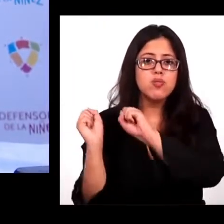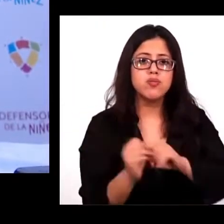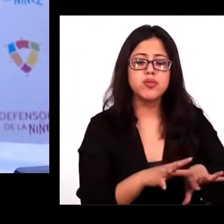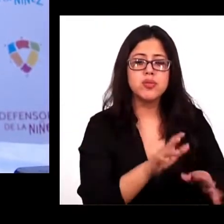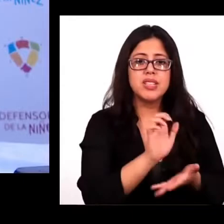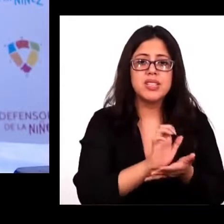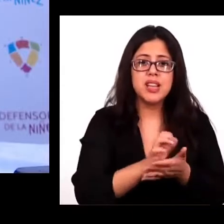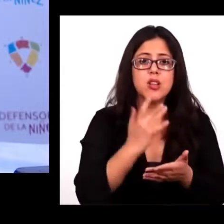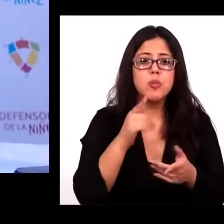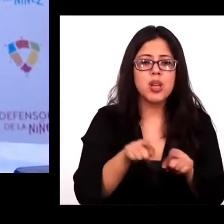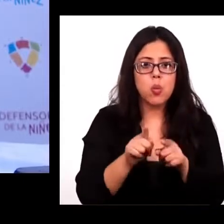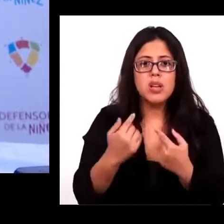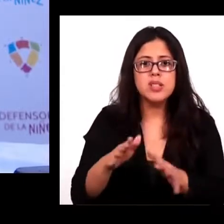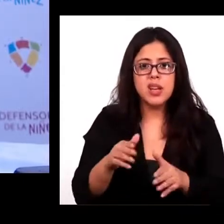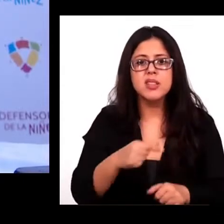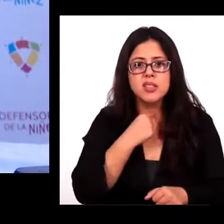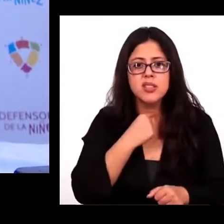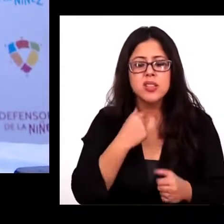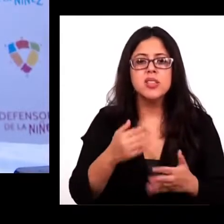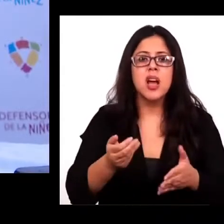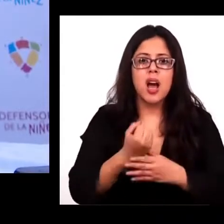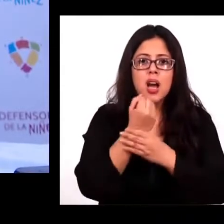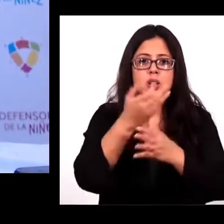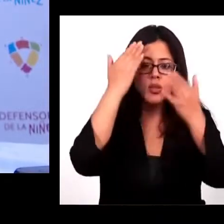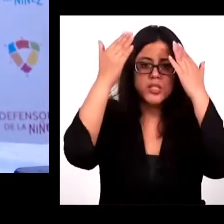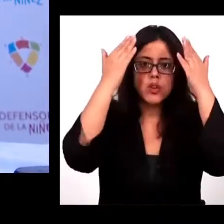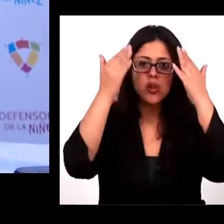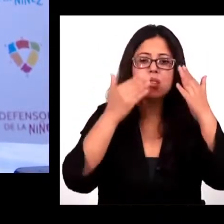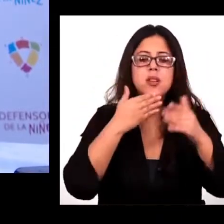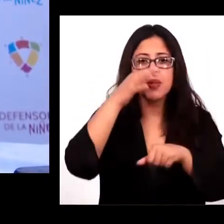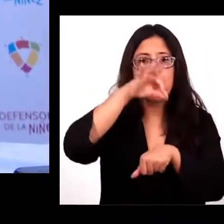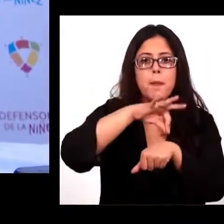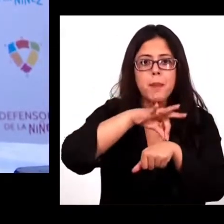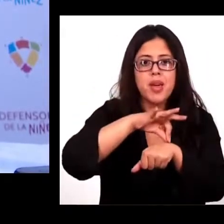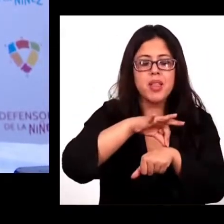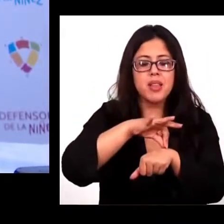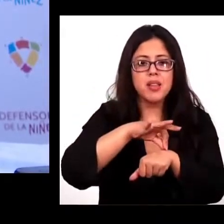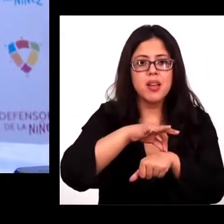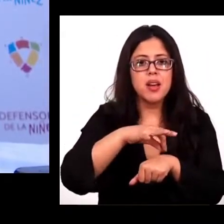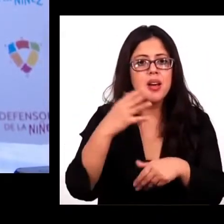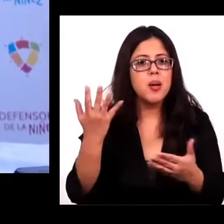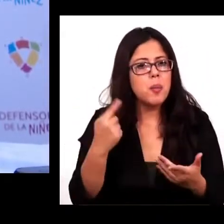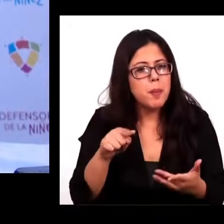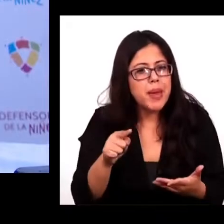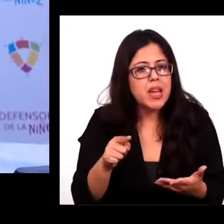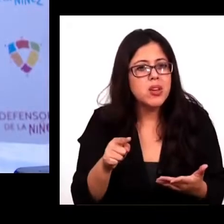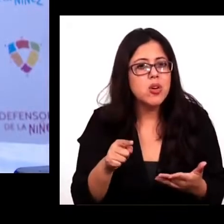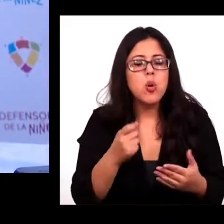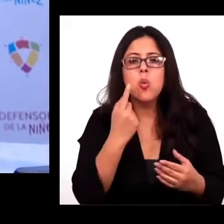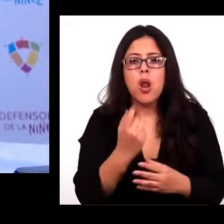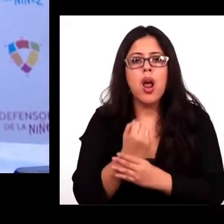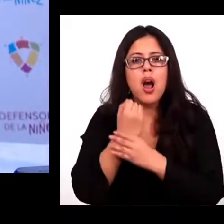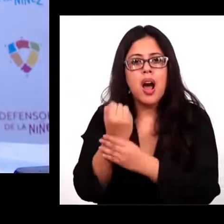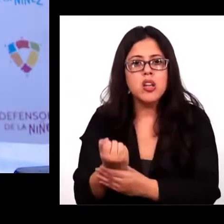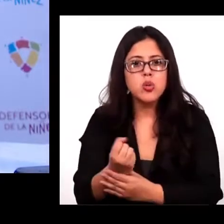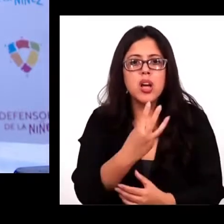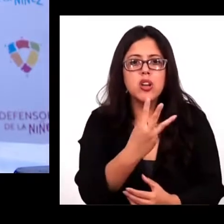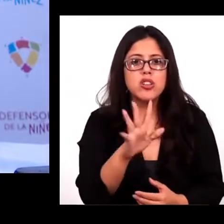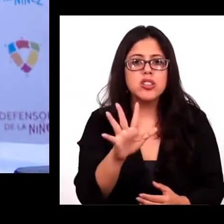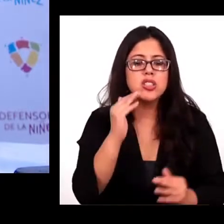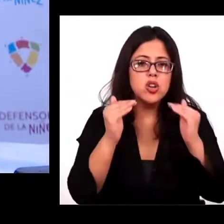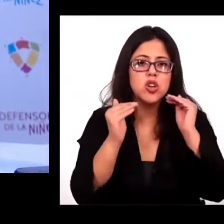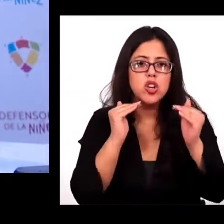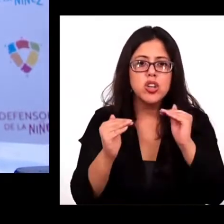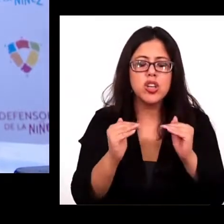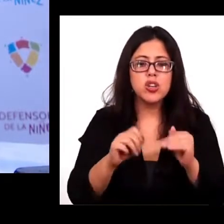que se les garantizó ayuda psicológica y médica en general. ¿Qué tipo de ayuda se le ha entregado a estos 35 niños, niñas